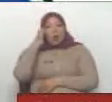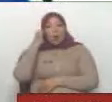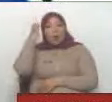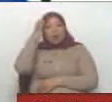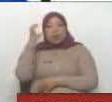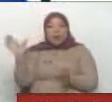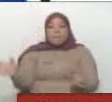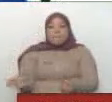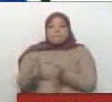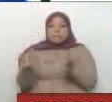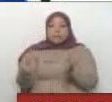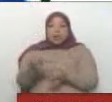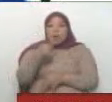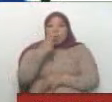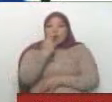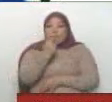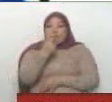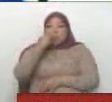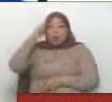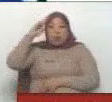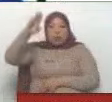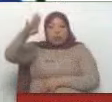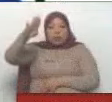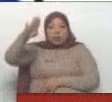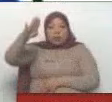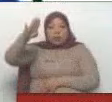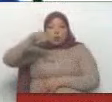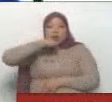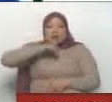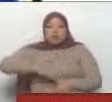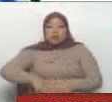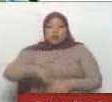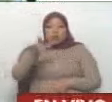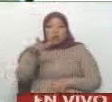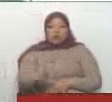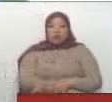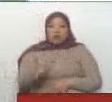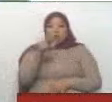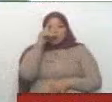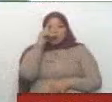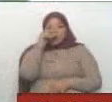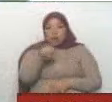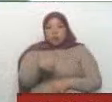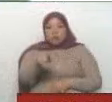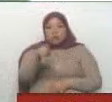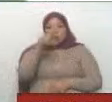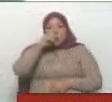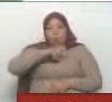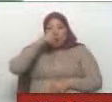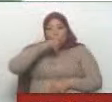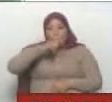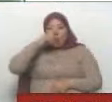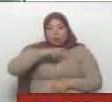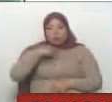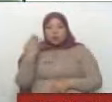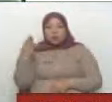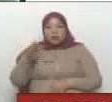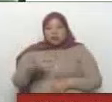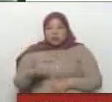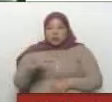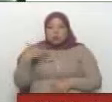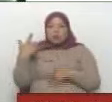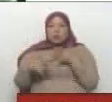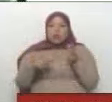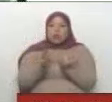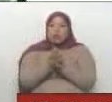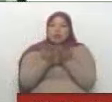a Hitler. Quien conozca la historia, mira, Ernesto Villegas es un hombre conocedor de la historia. Acaba de hacer